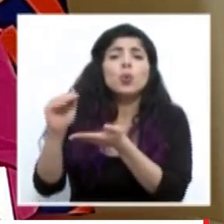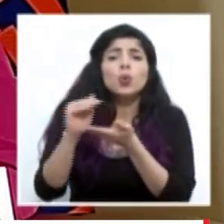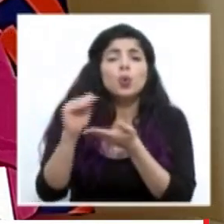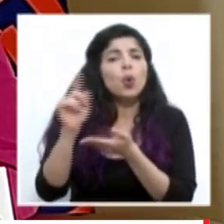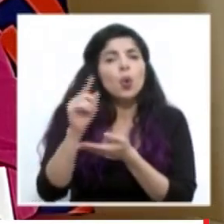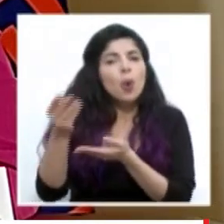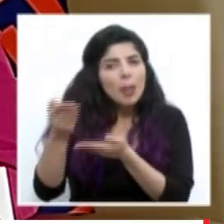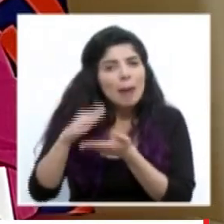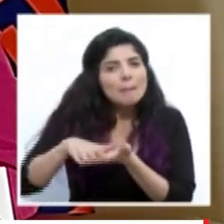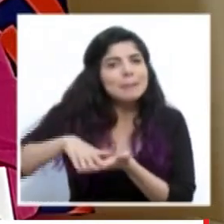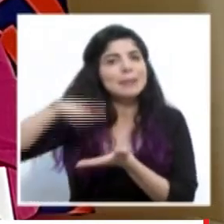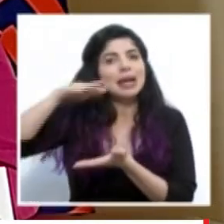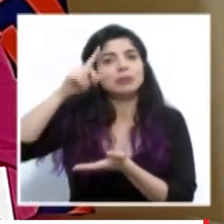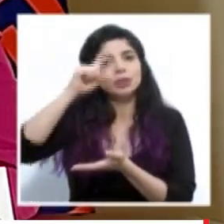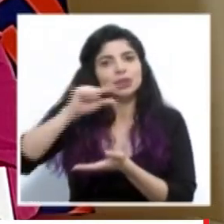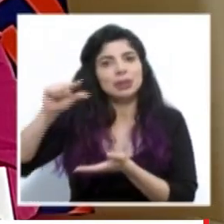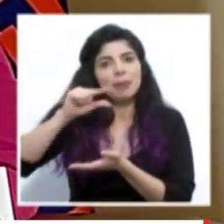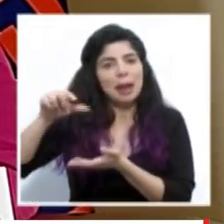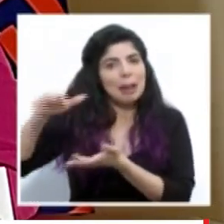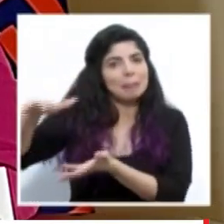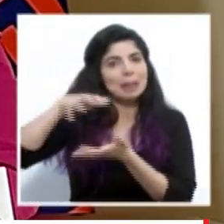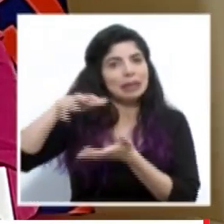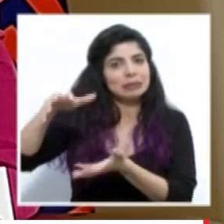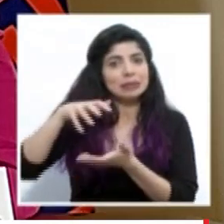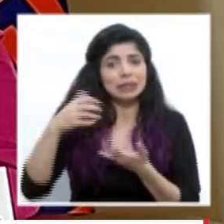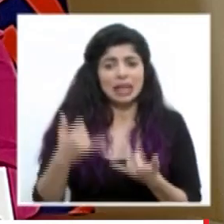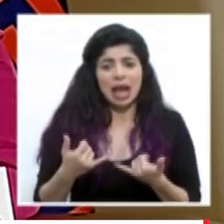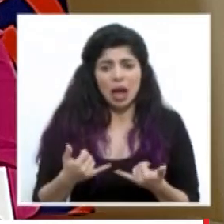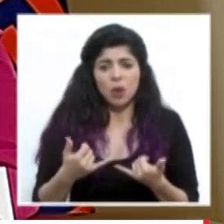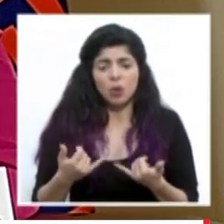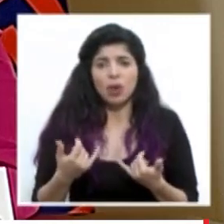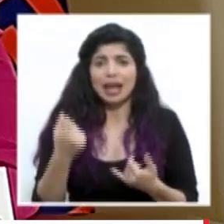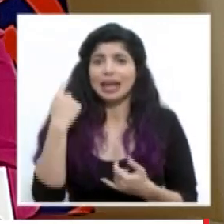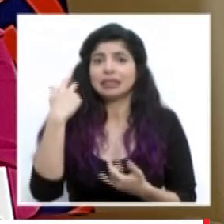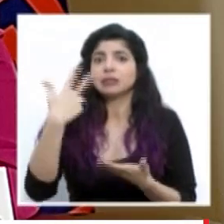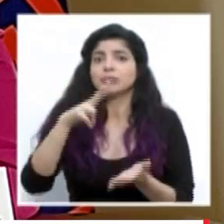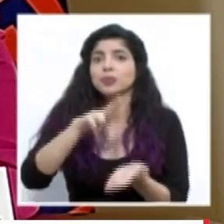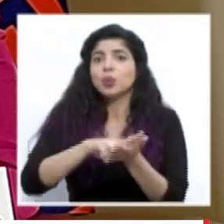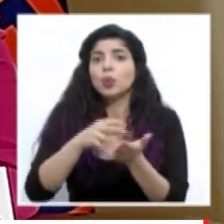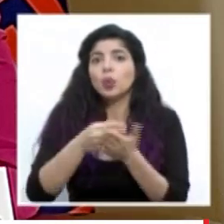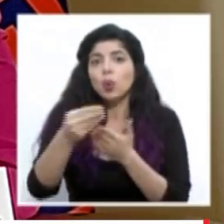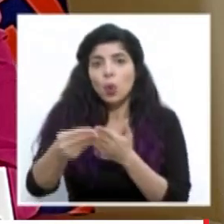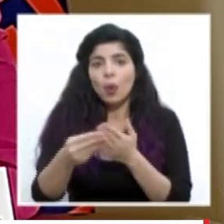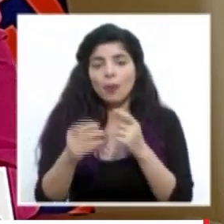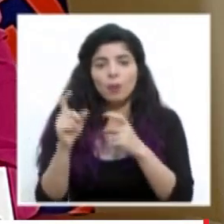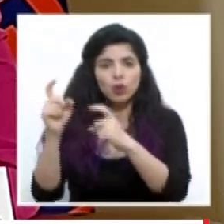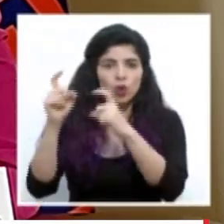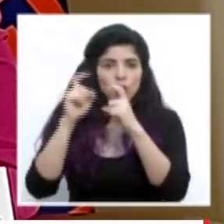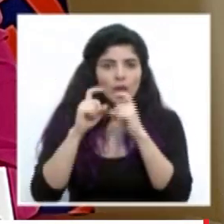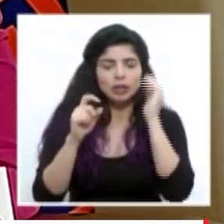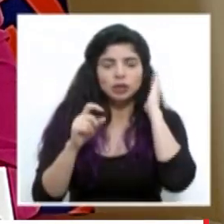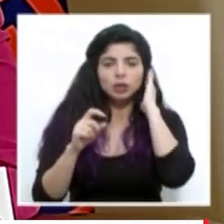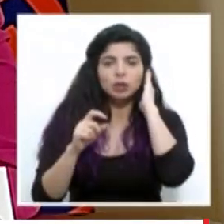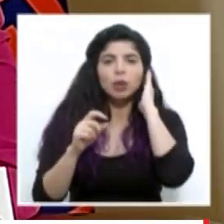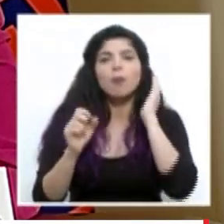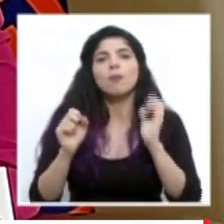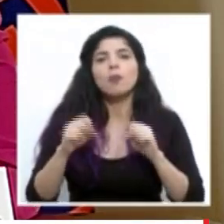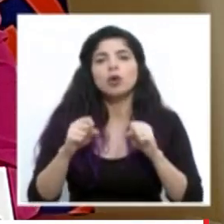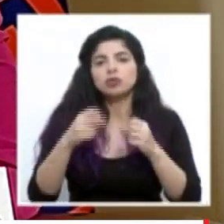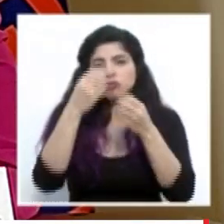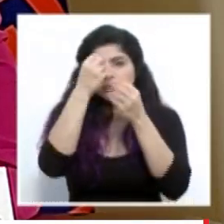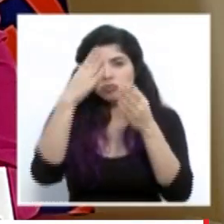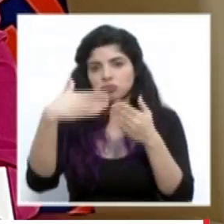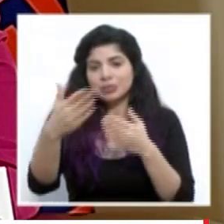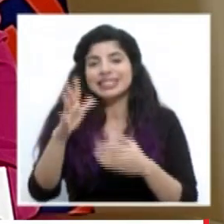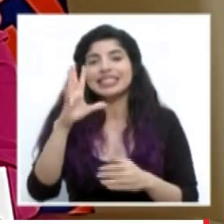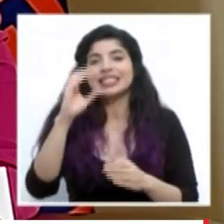que nos aumenten la cuota semanal. Tenemos ya compras, ahorita nos acaban de aprobar una compra que va a ser una donación que posiblemente va a ser anunciada